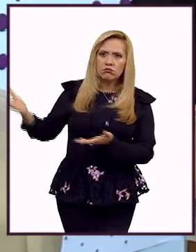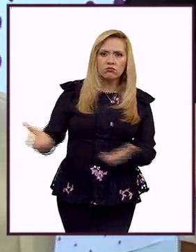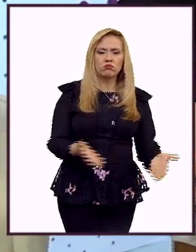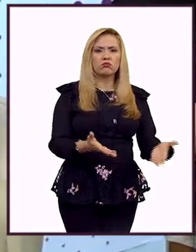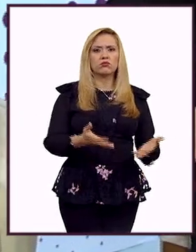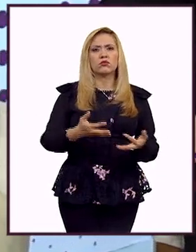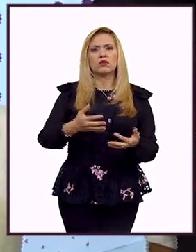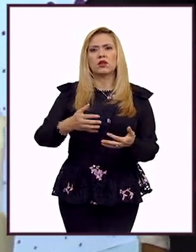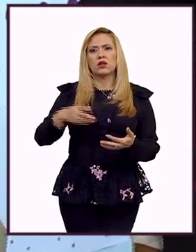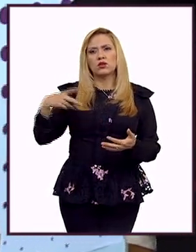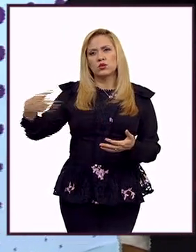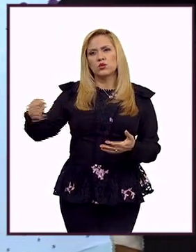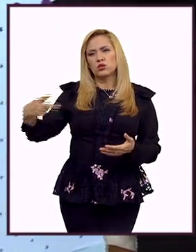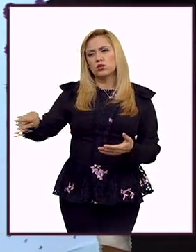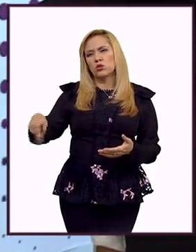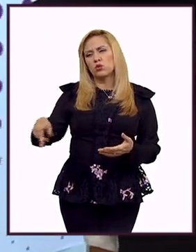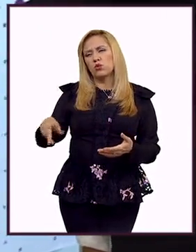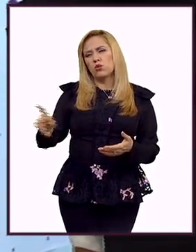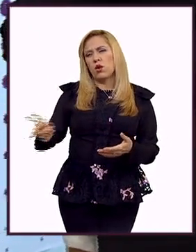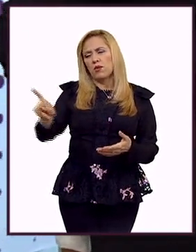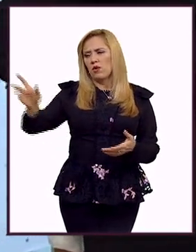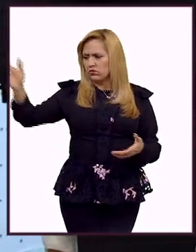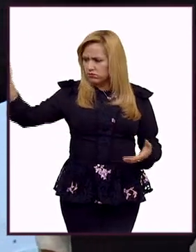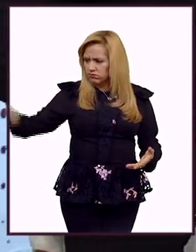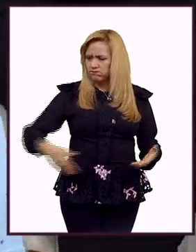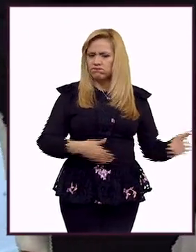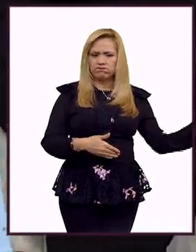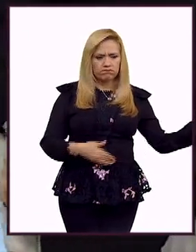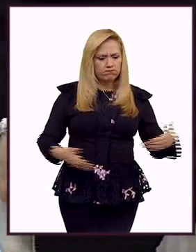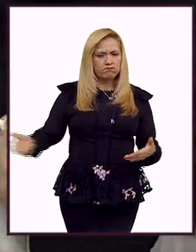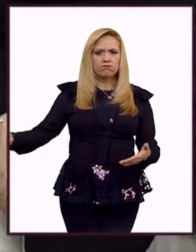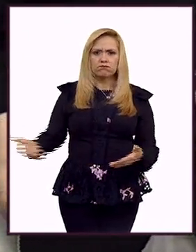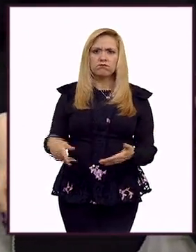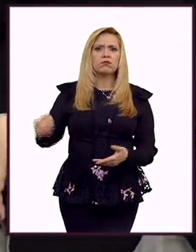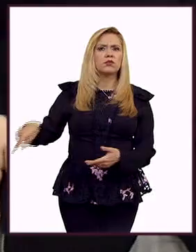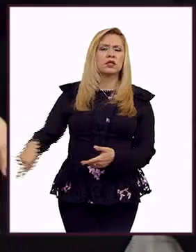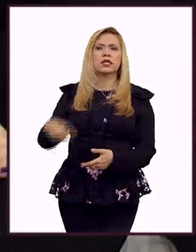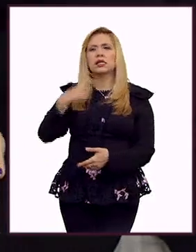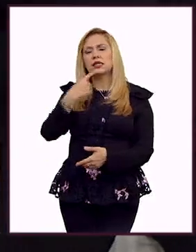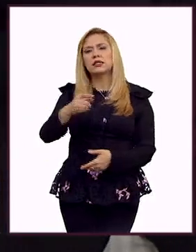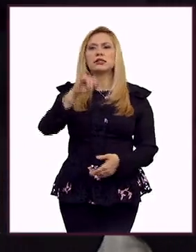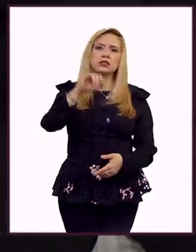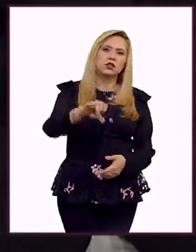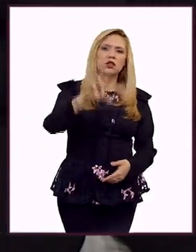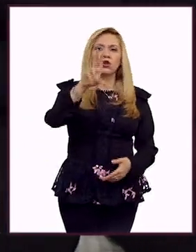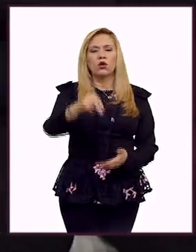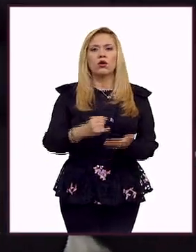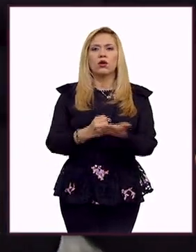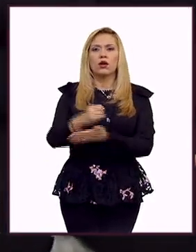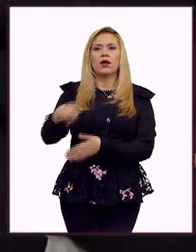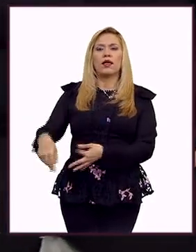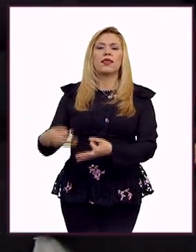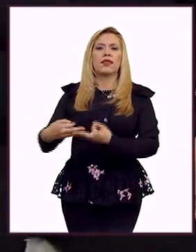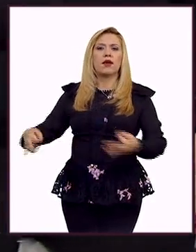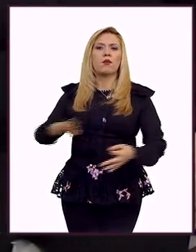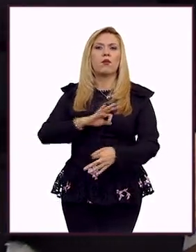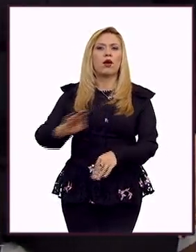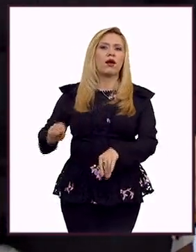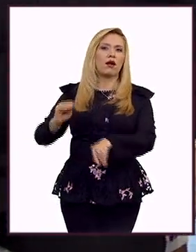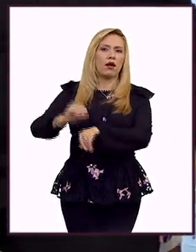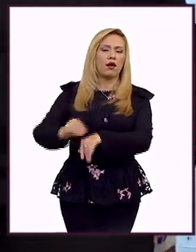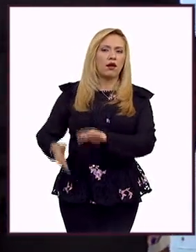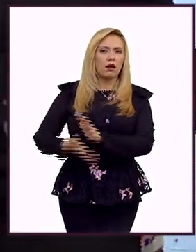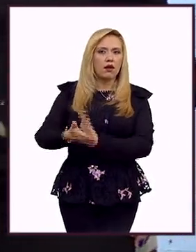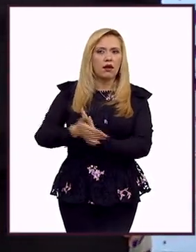territoriales, alcaldías especialmente, y para que fuera, digamos, la población la que decidiera si en sus espacios territoriales podían